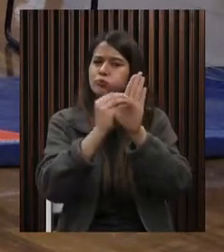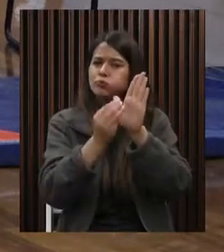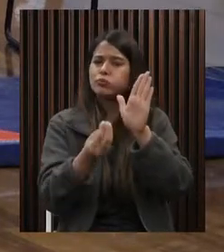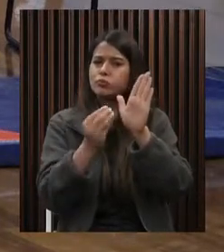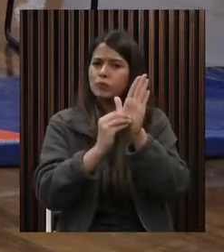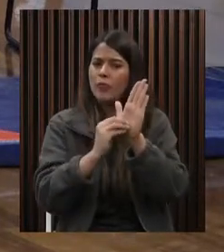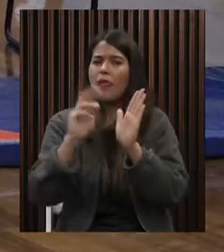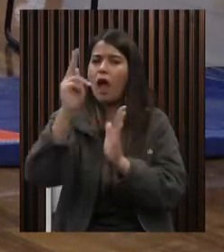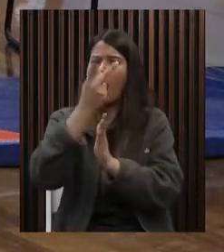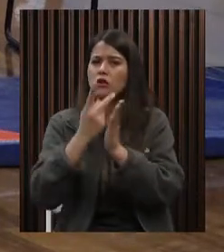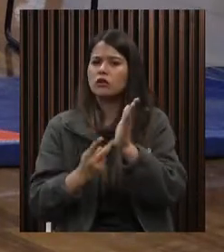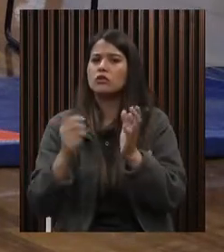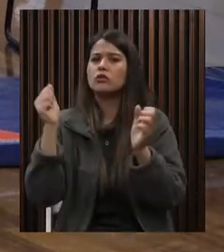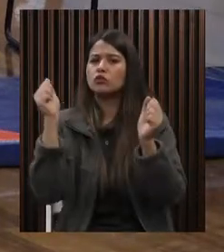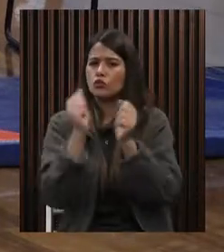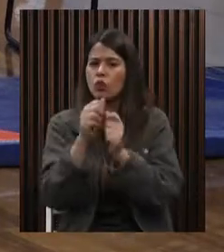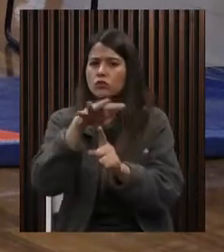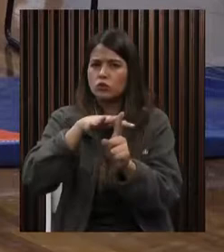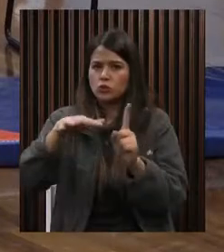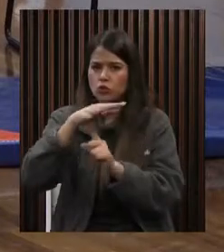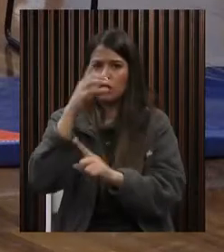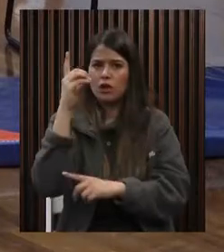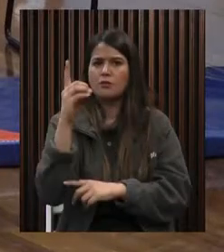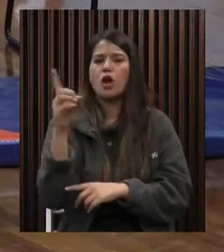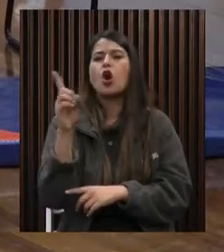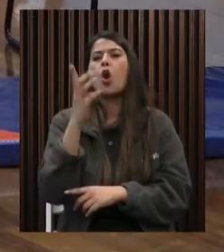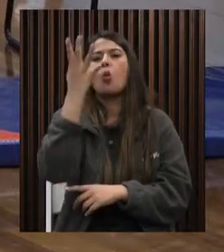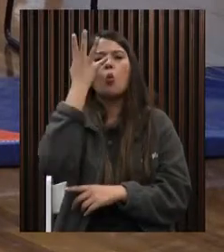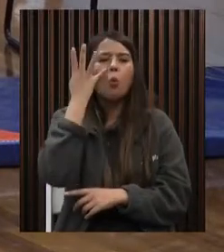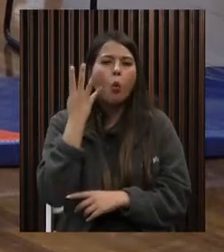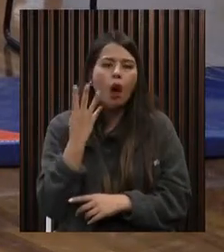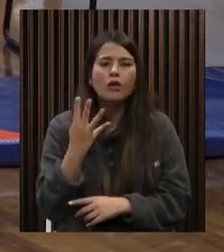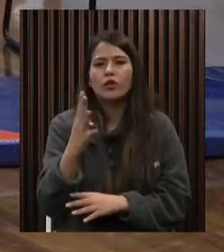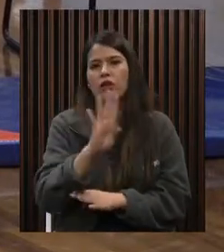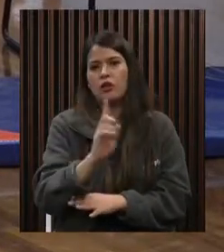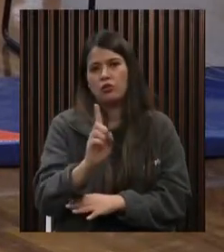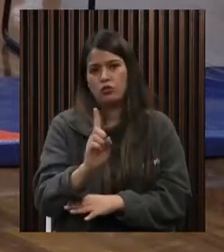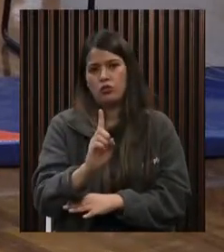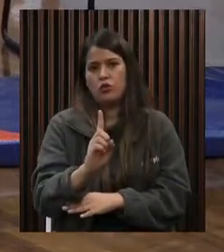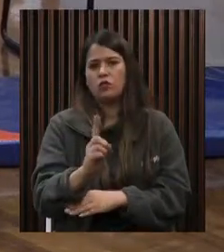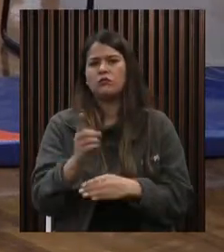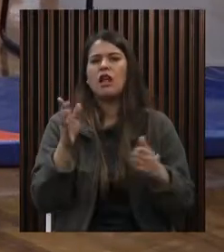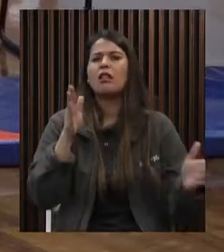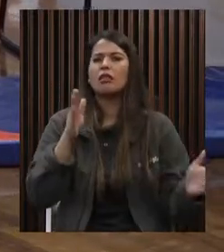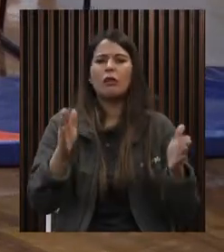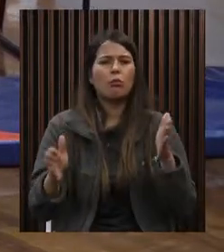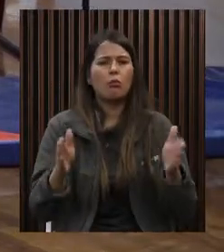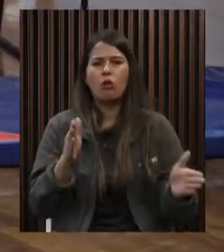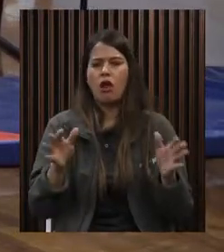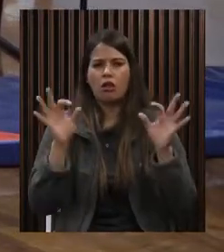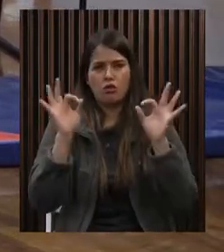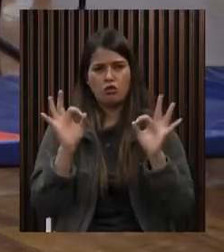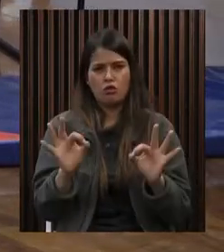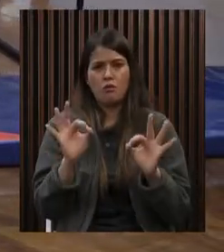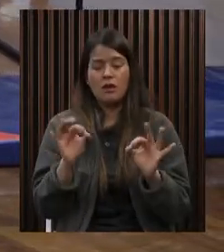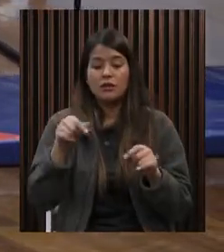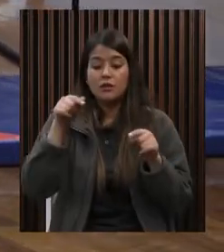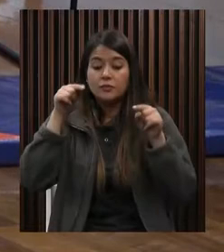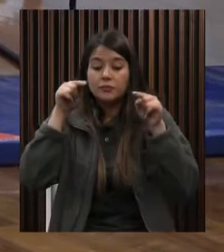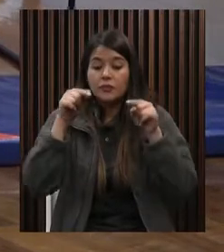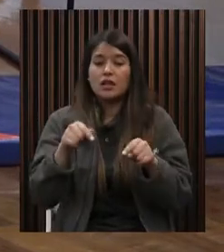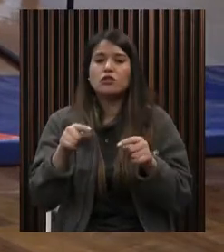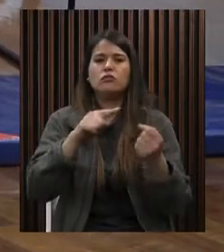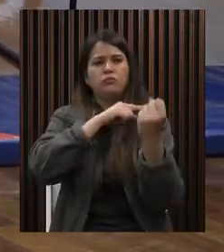espacio donde presentarse, quizás no 4 días solamente, sino que en una temporada regular, eso de alguna manera va a